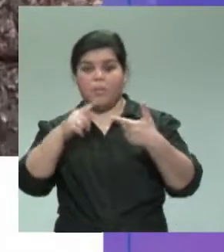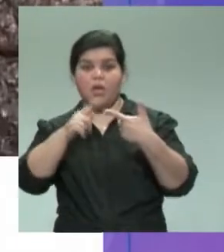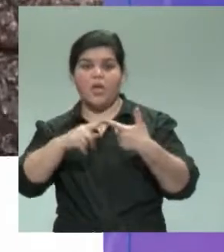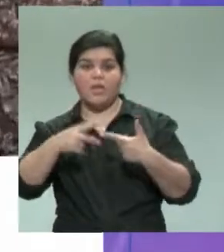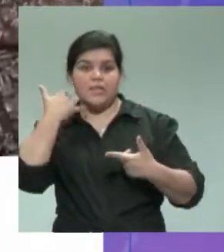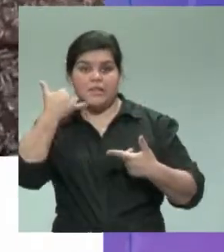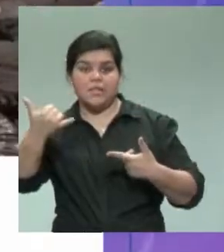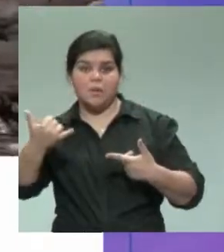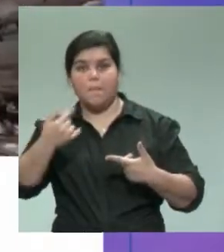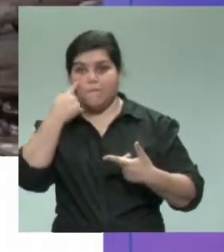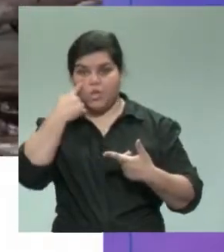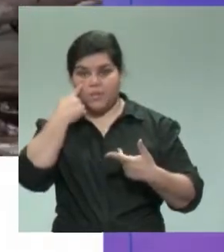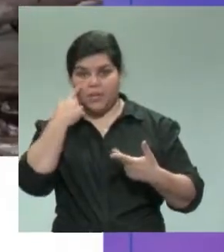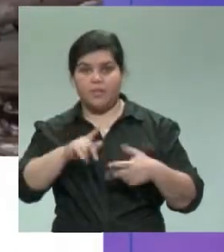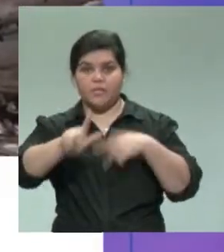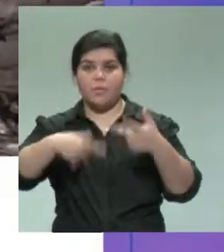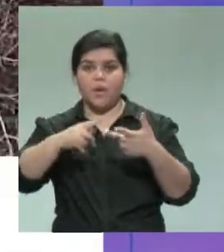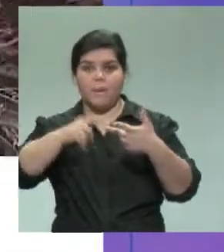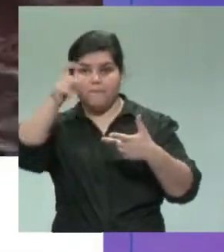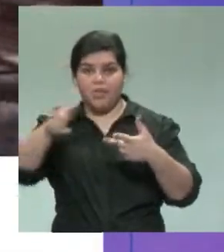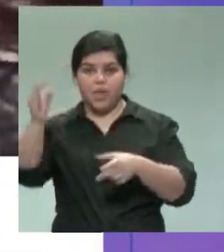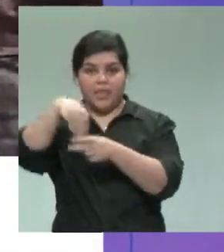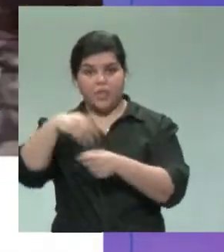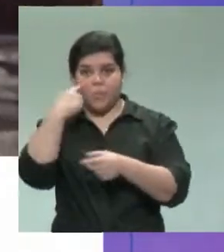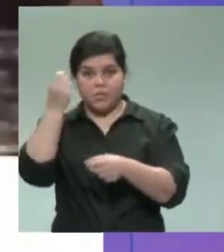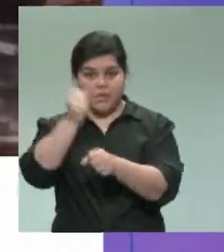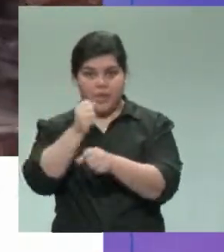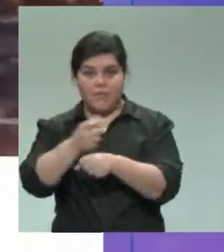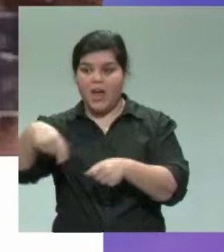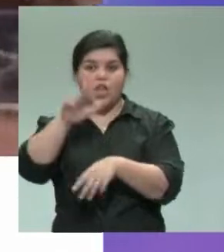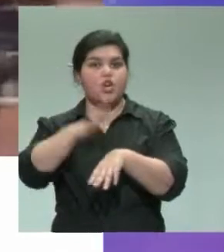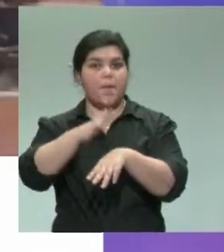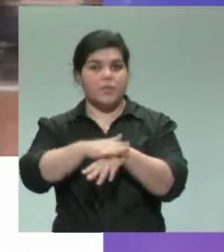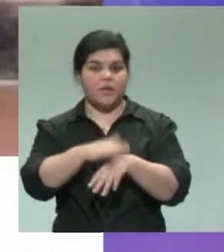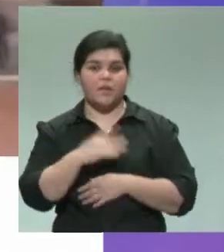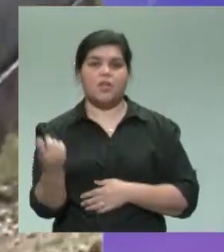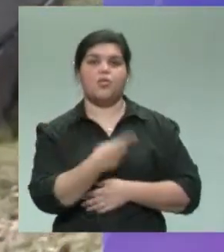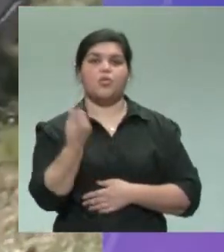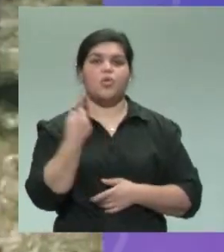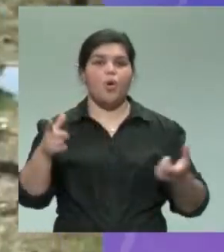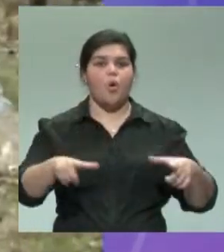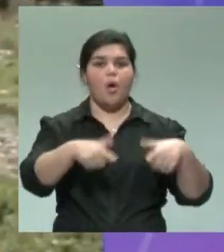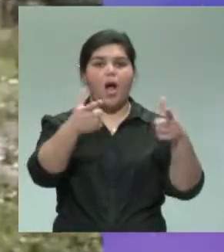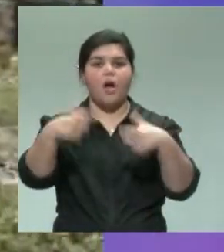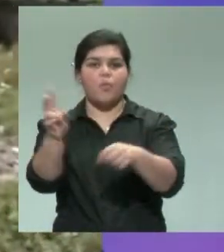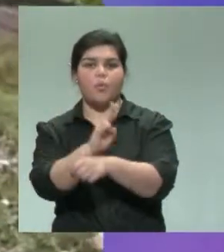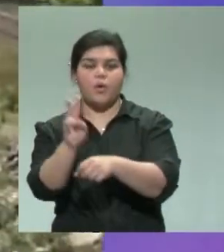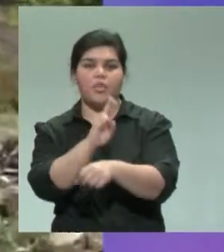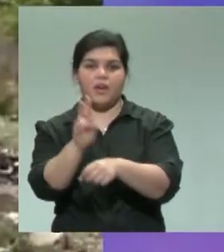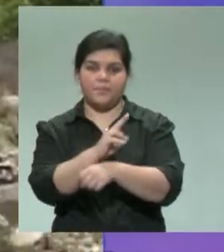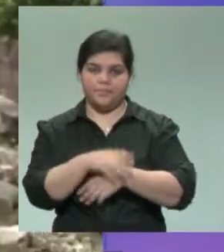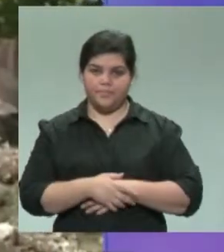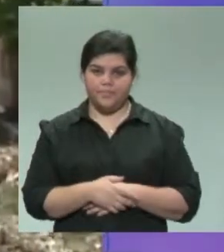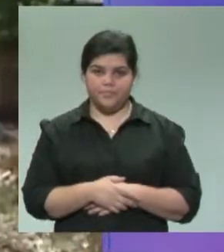Tercero, empleados municipales se encargarán de hacer el trabajo. Cuidemos juntos el arbolado público. Cómo empezar a tener en